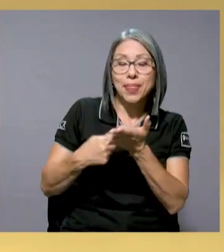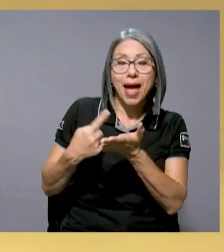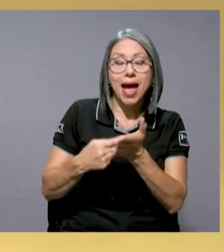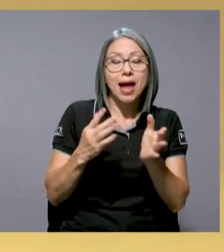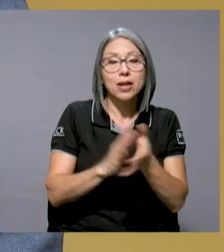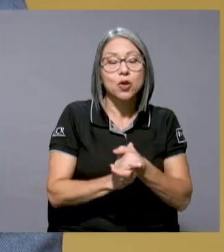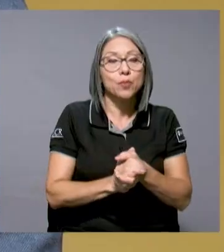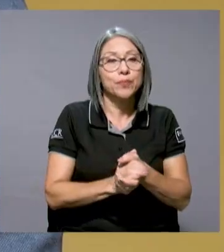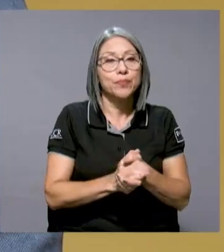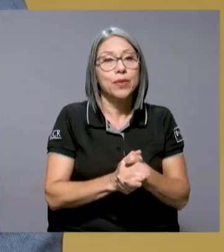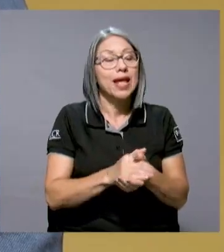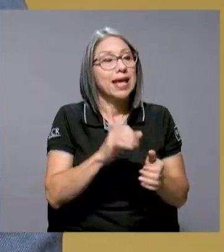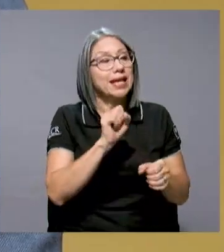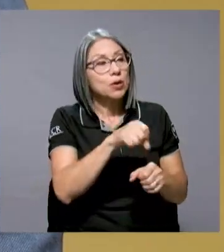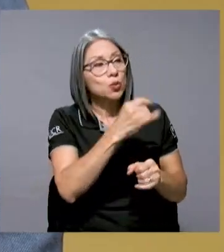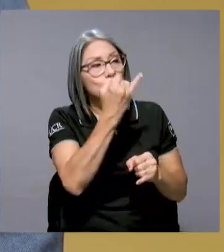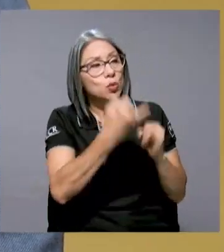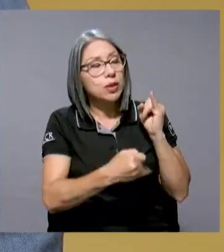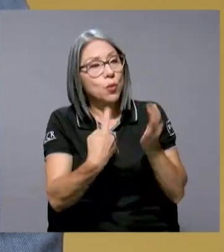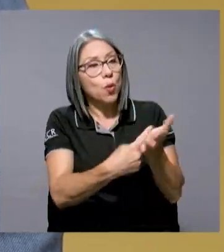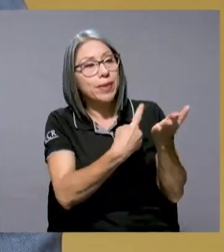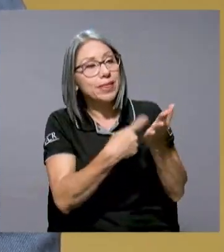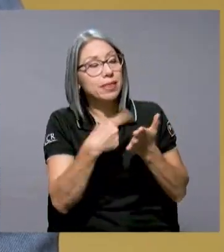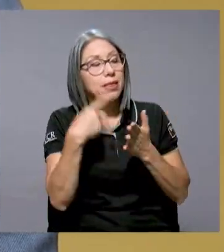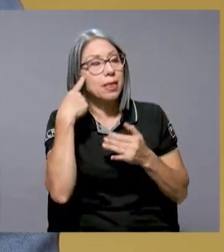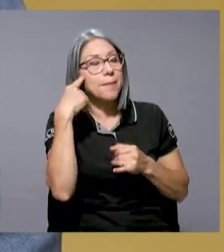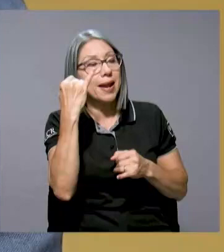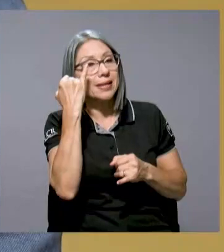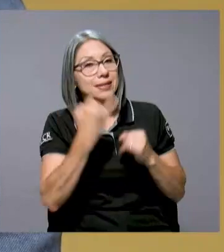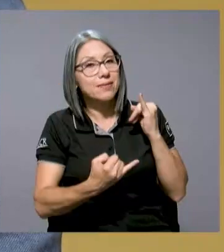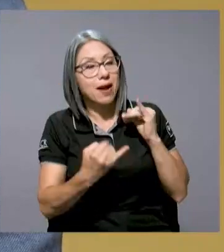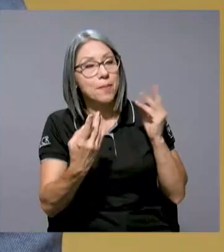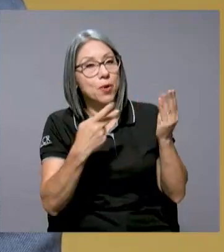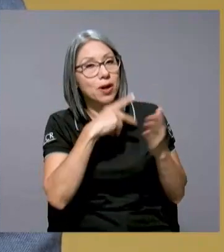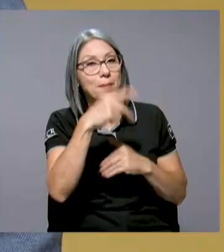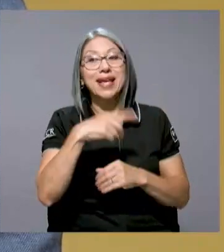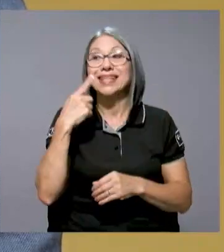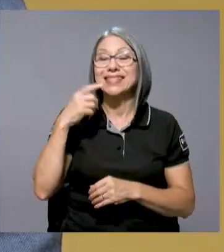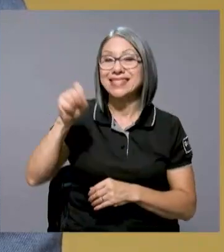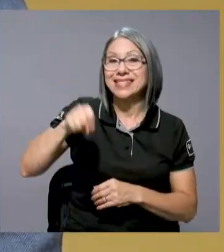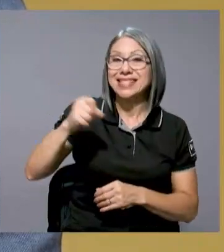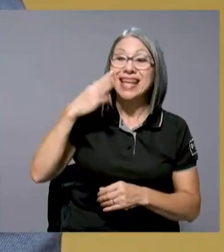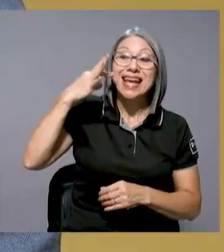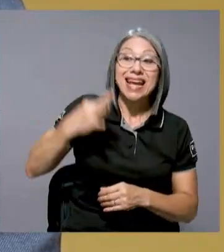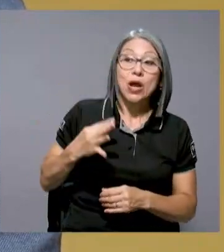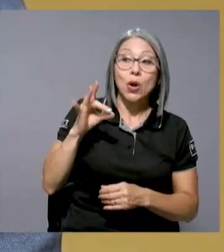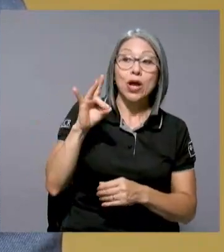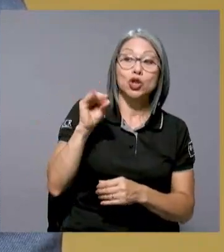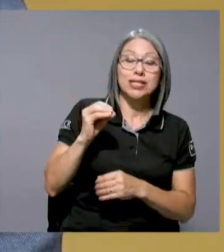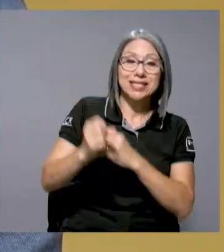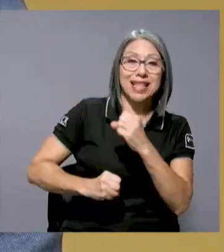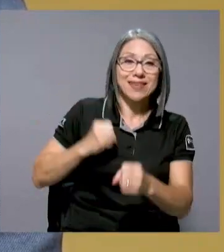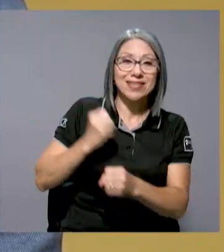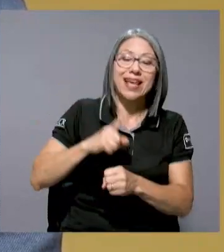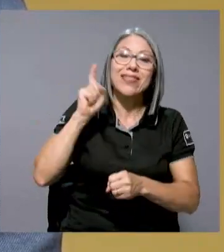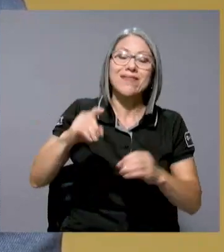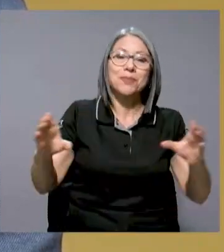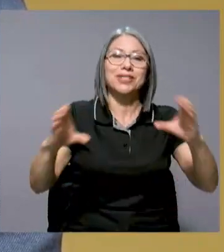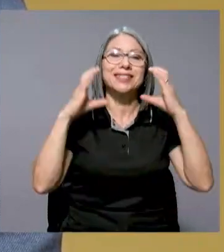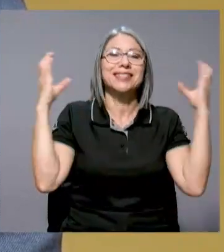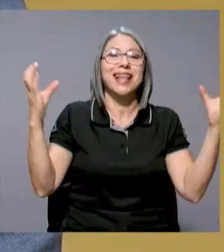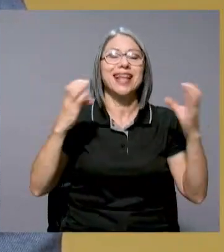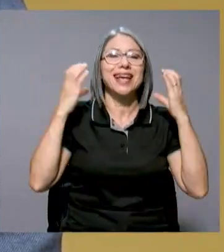favor. Sí, gracias, Juan. Creo que en este 80 aniversario debemos celebrar ese legado de estos